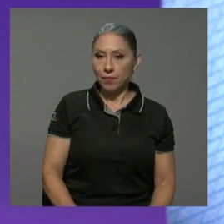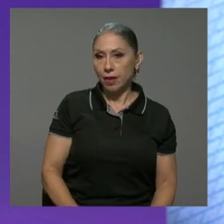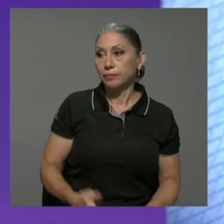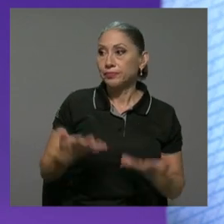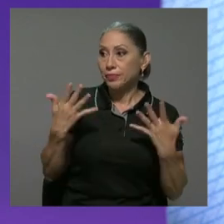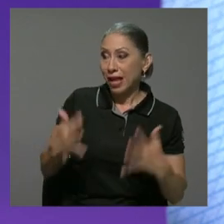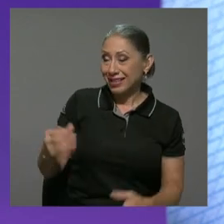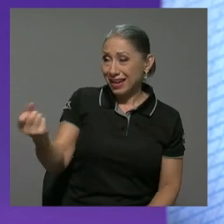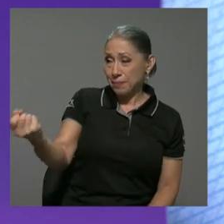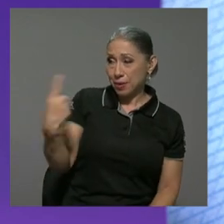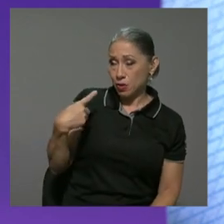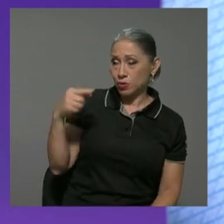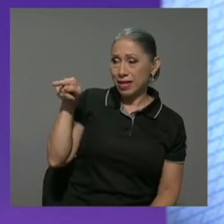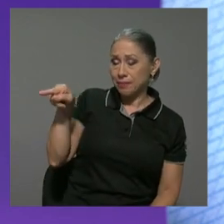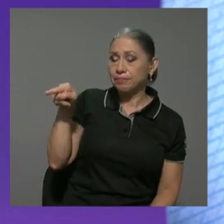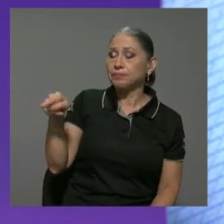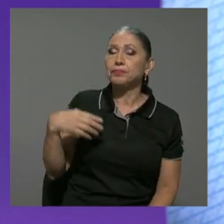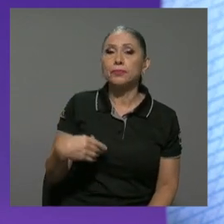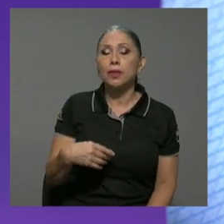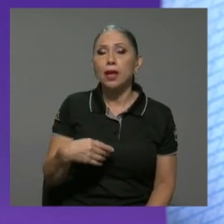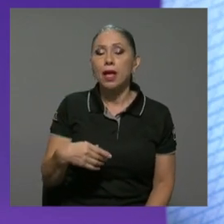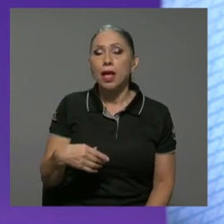Ante la pregunta, Pablo, yo